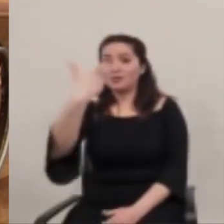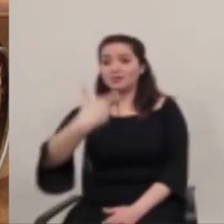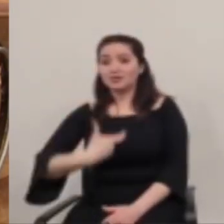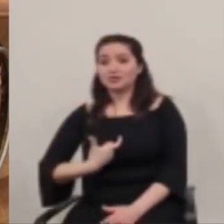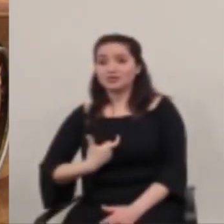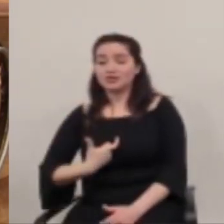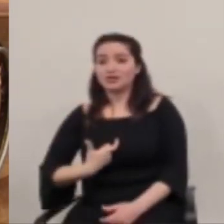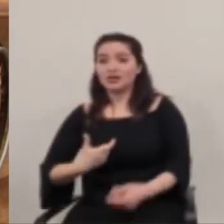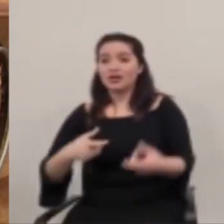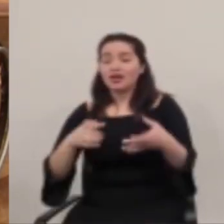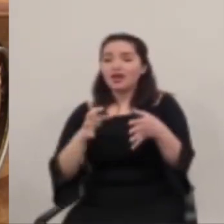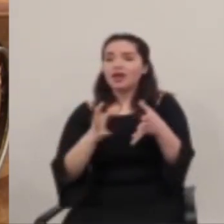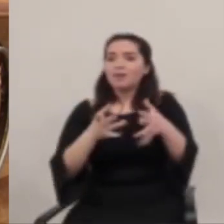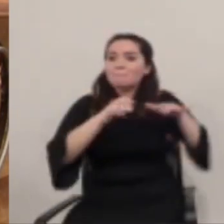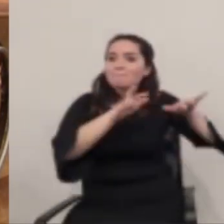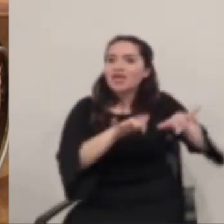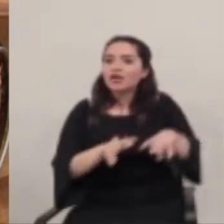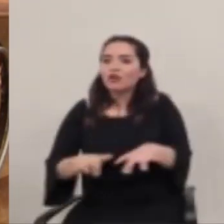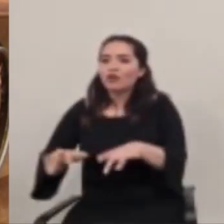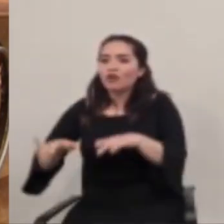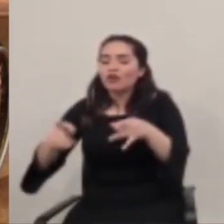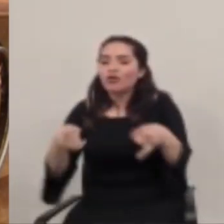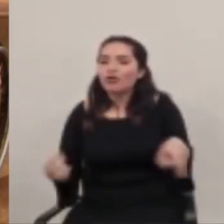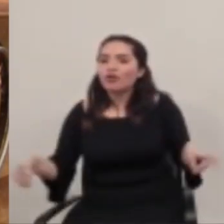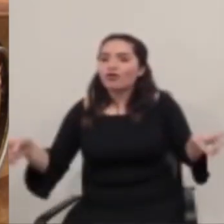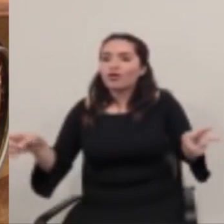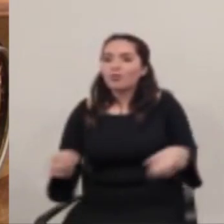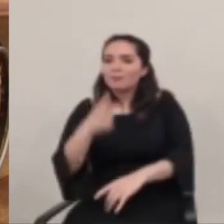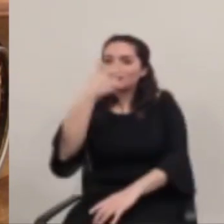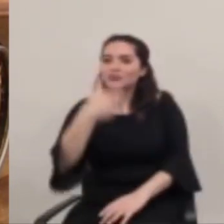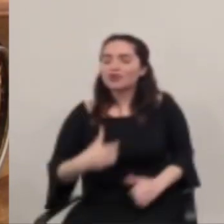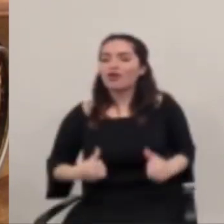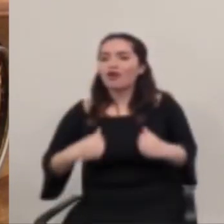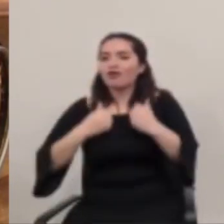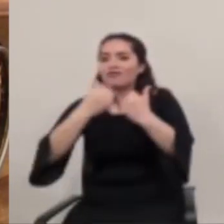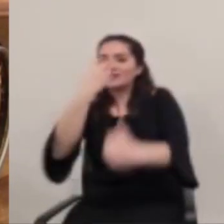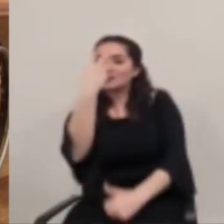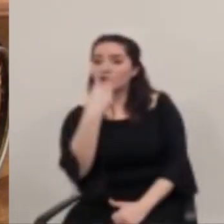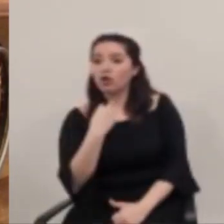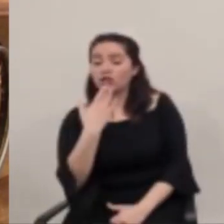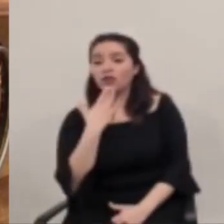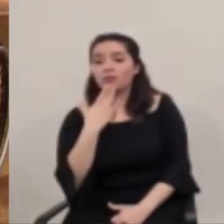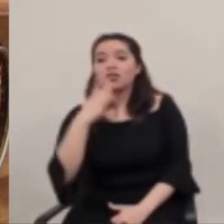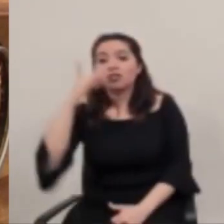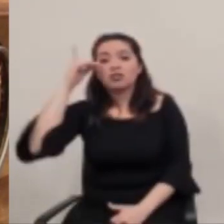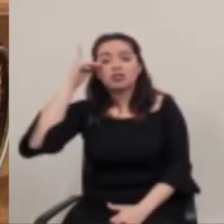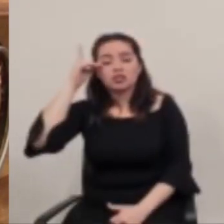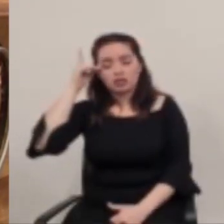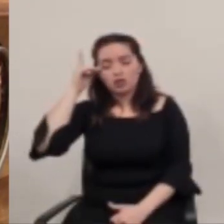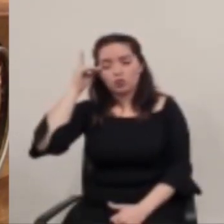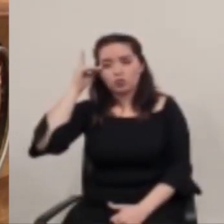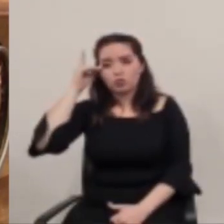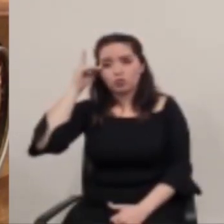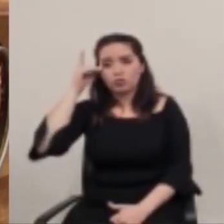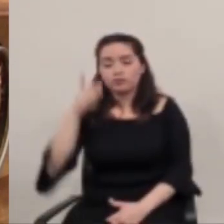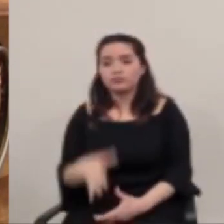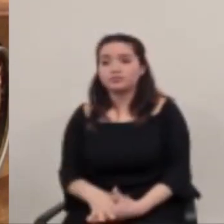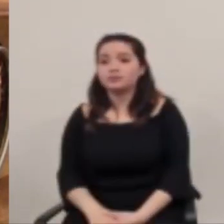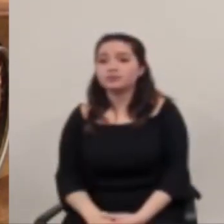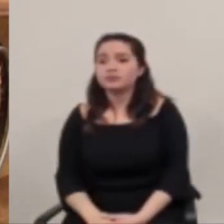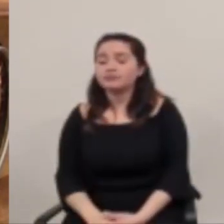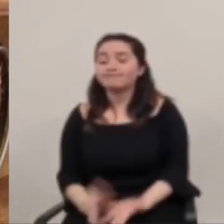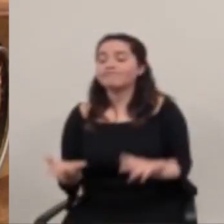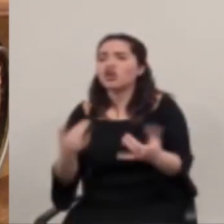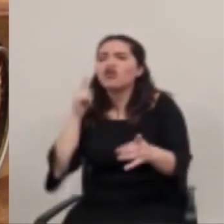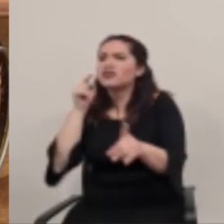esta pieza al piano es un joven, ciego y con síndrome de Down. El punto